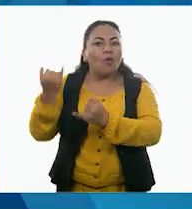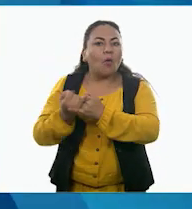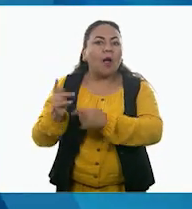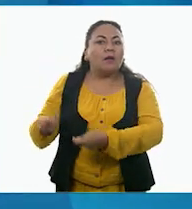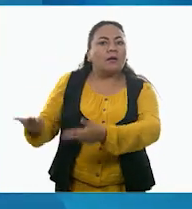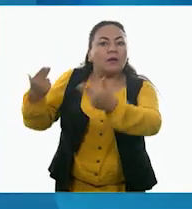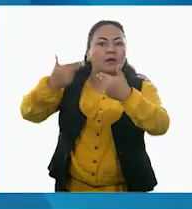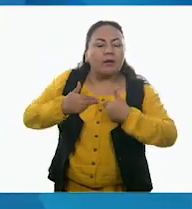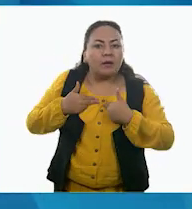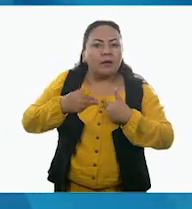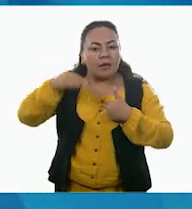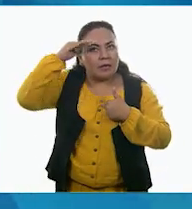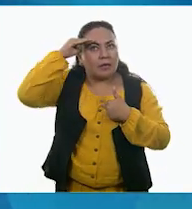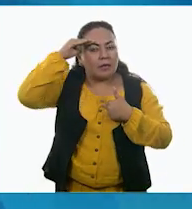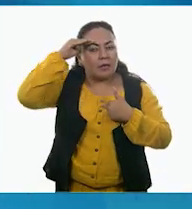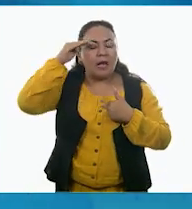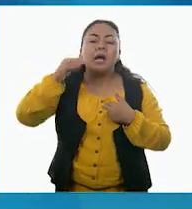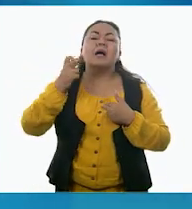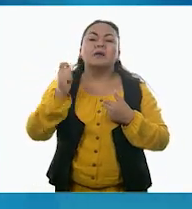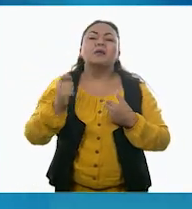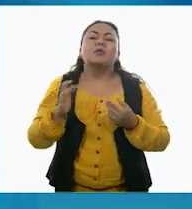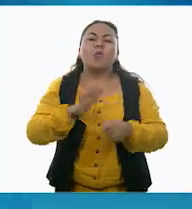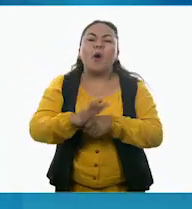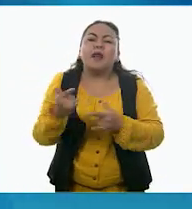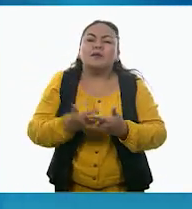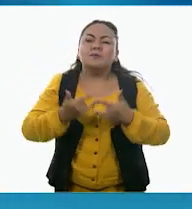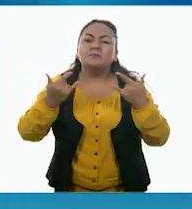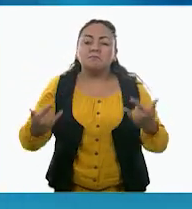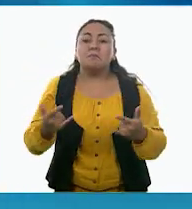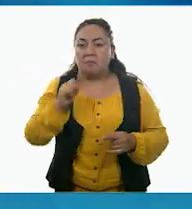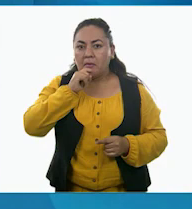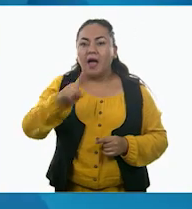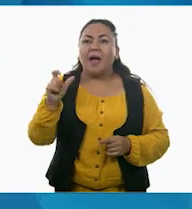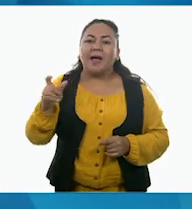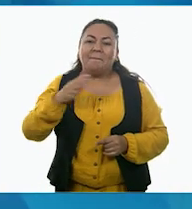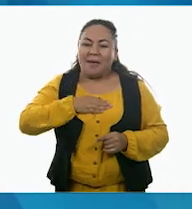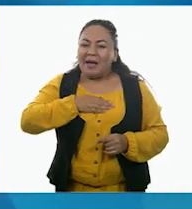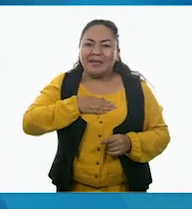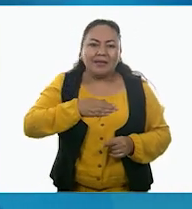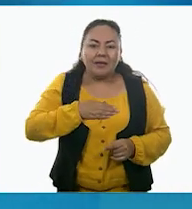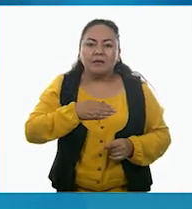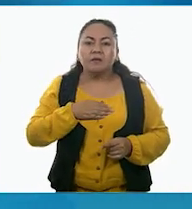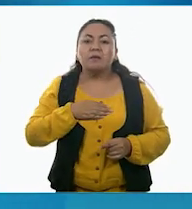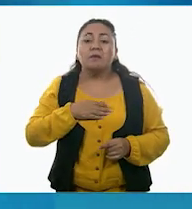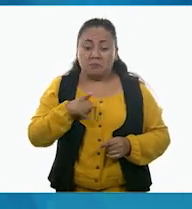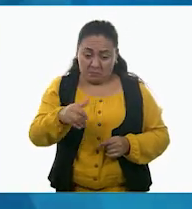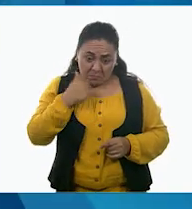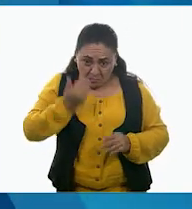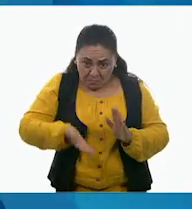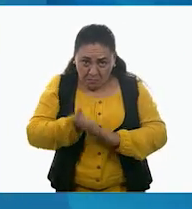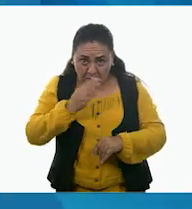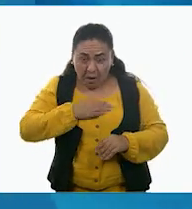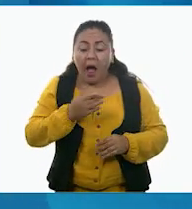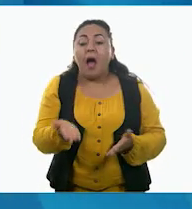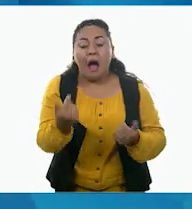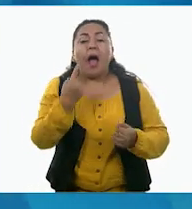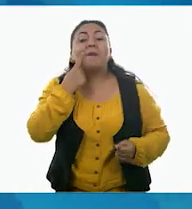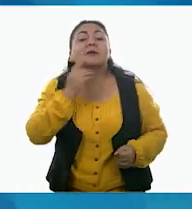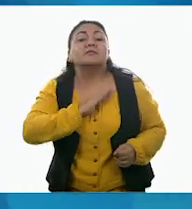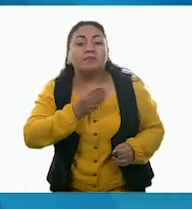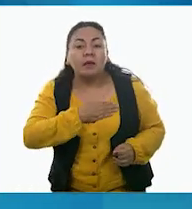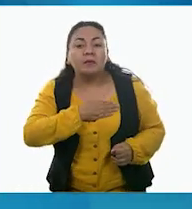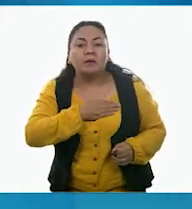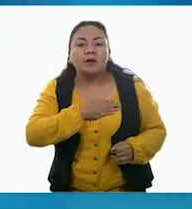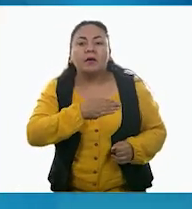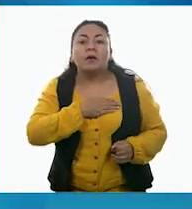por esa misma historia. Y es una historia en la que, pues, incluso para ir al baño, los maestros le decían, si quieres ir al baño, dilo en español. Golpes